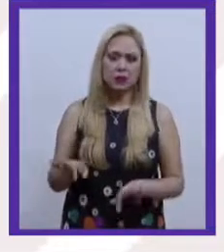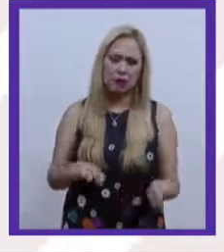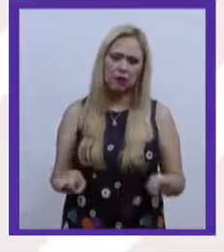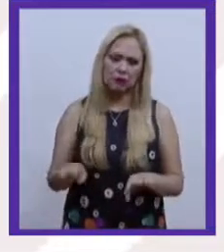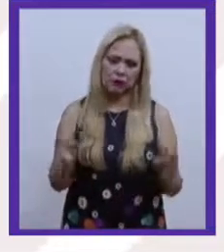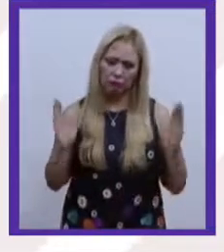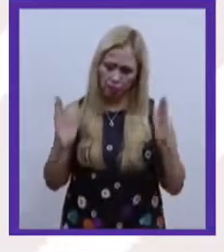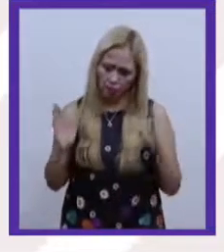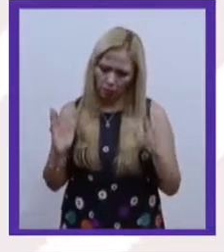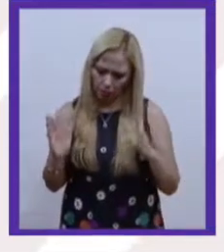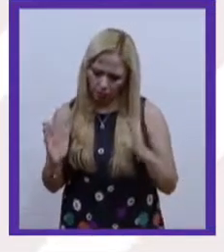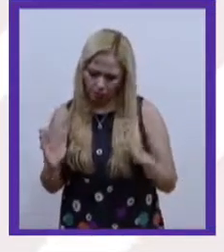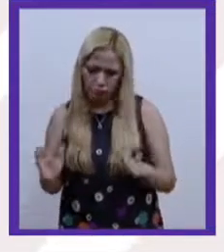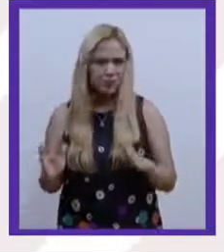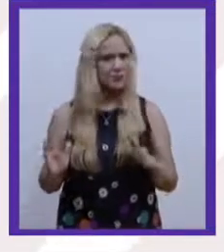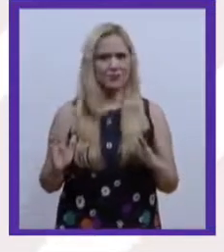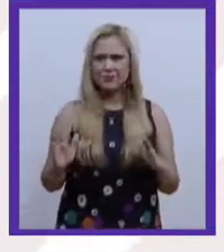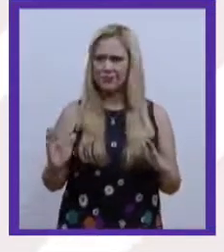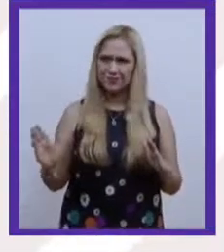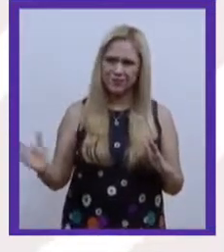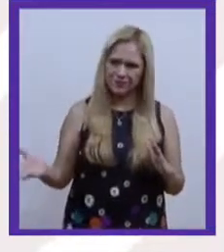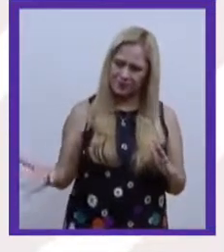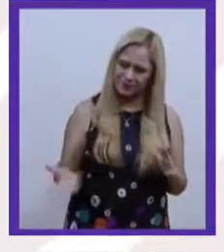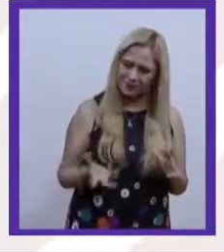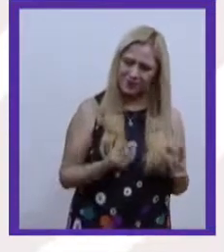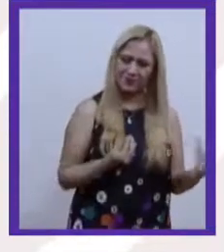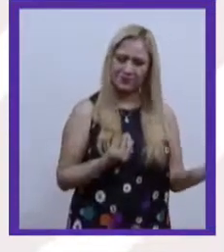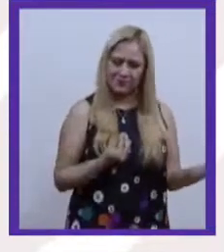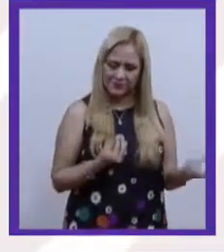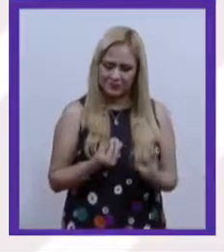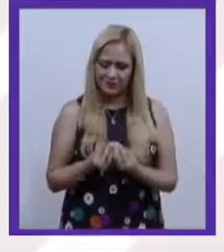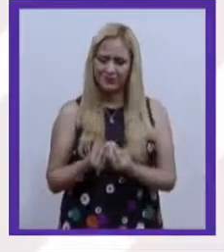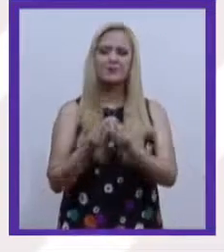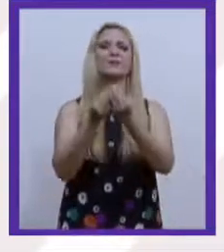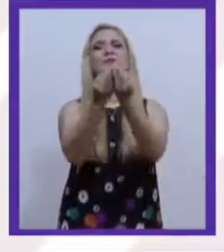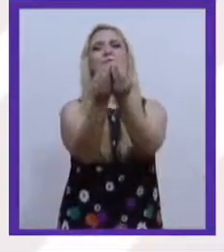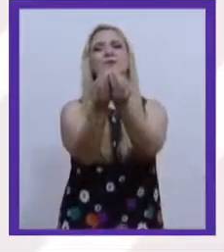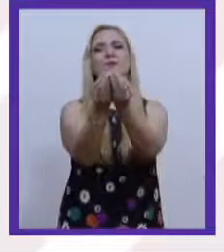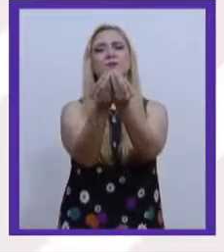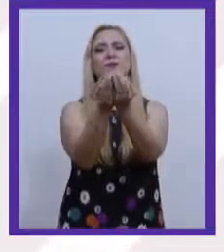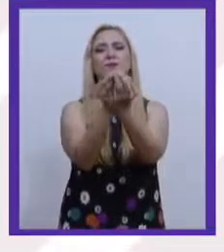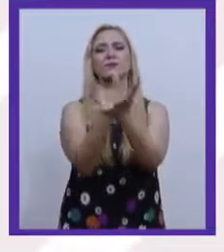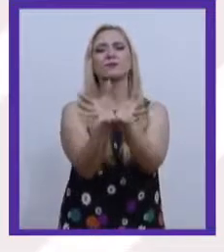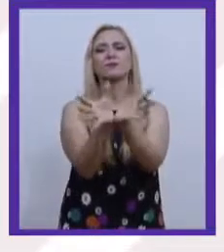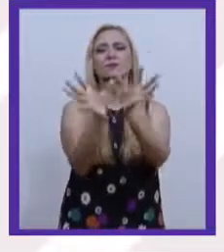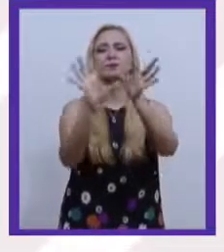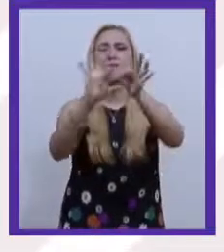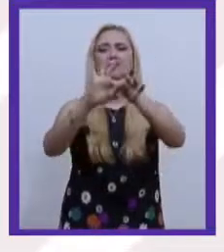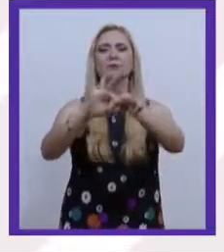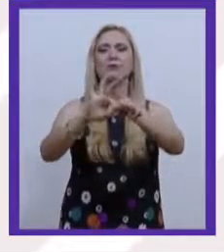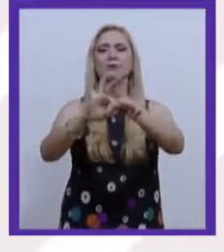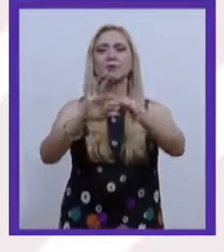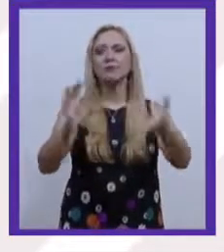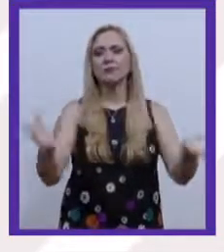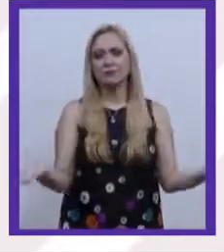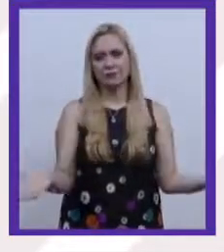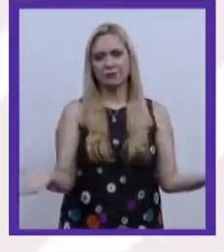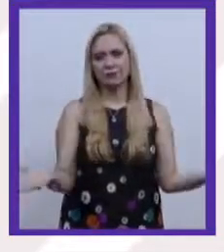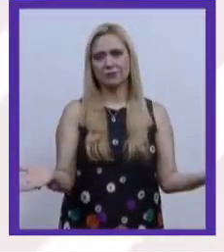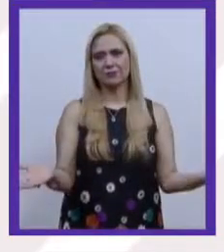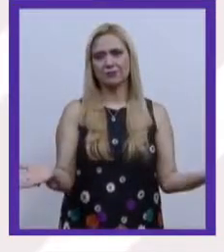que también tienen, que tenemos que combinarnos de otra. Si nos combinamos unos y otros, pues, es decir, las